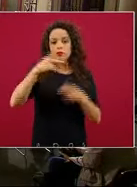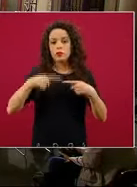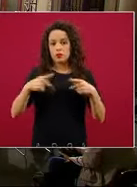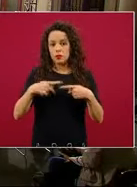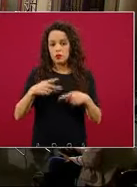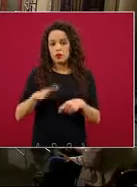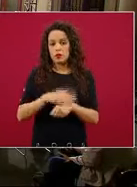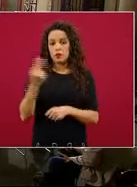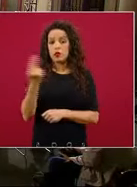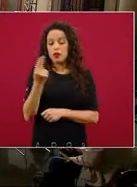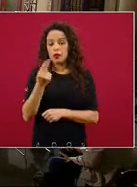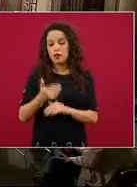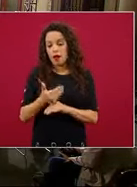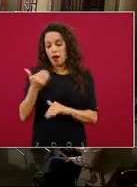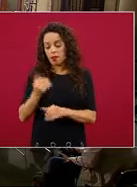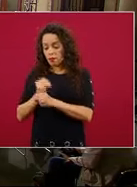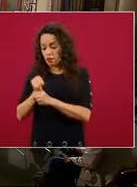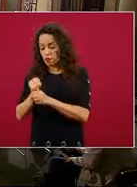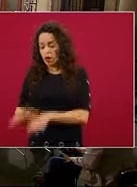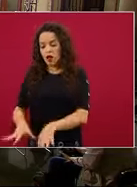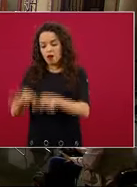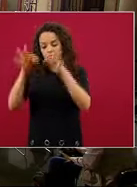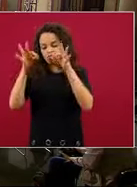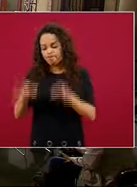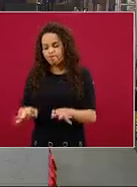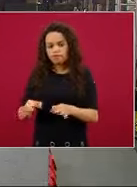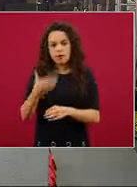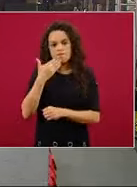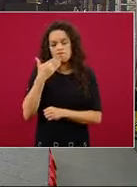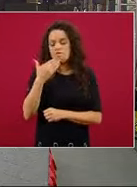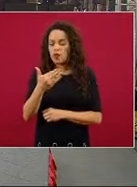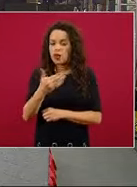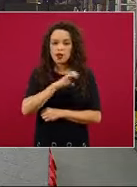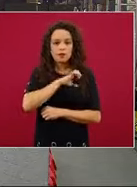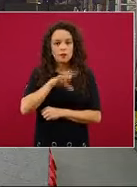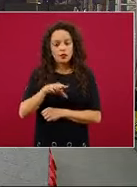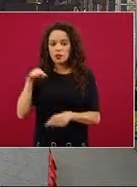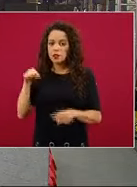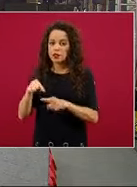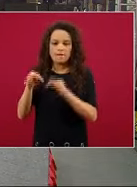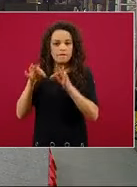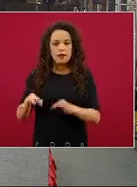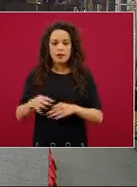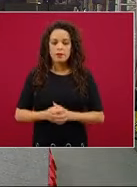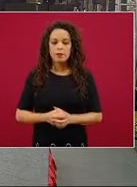que sea rigurosa la investigación. Muchas gracias, Daniela. Araceli Aranday, Canal 11.